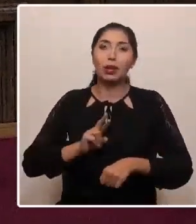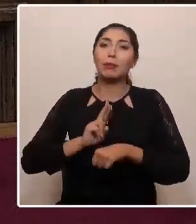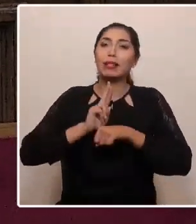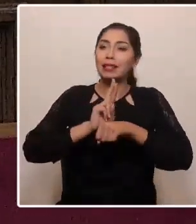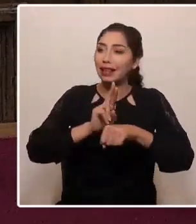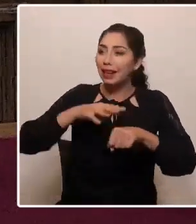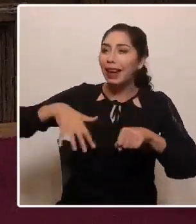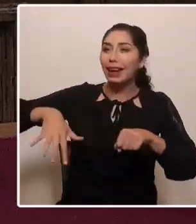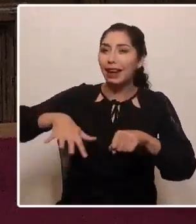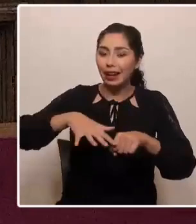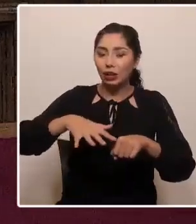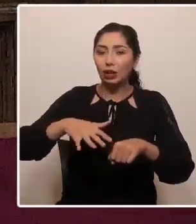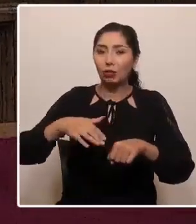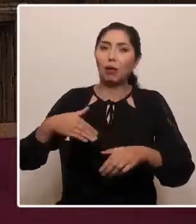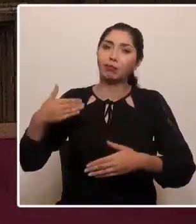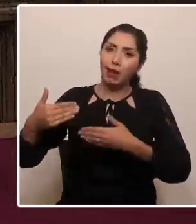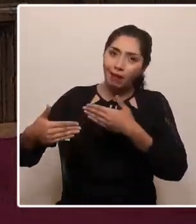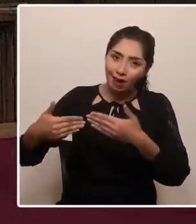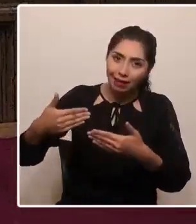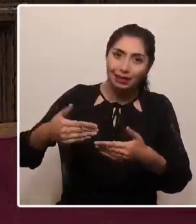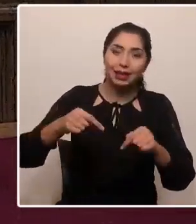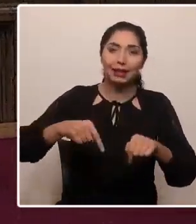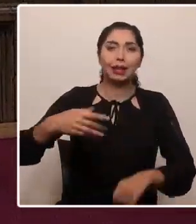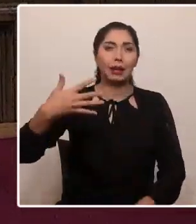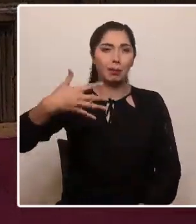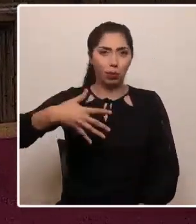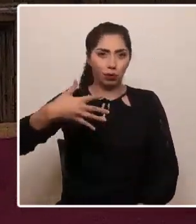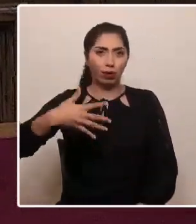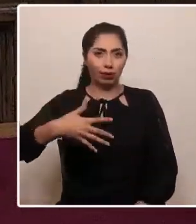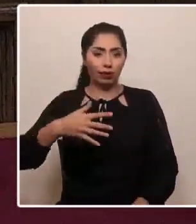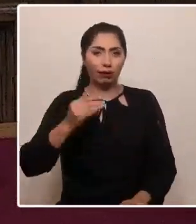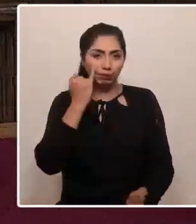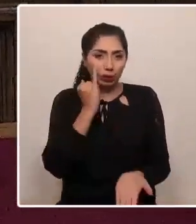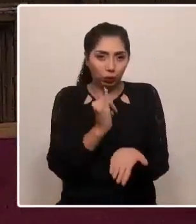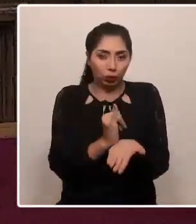siga adelante este importante órgano para Chile. Muchas gracias.